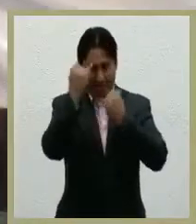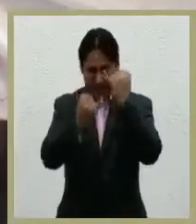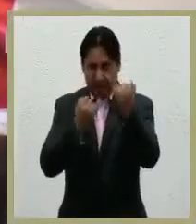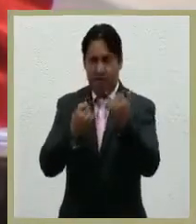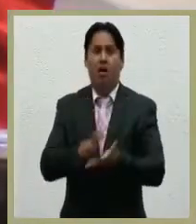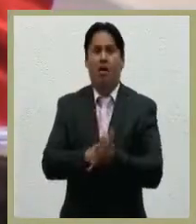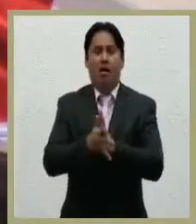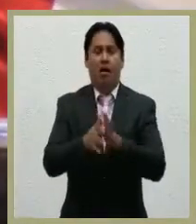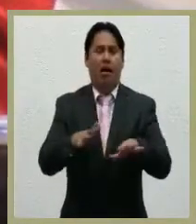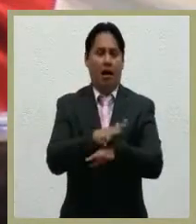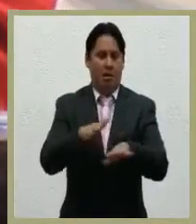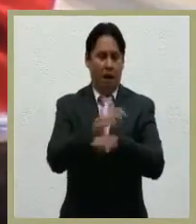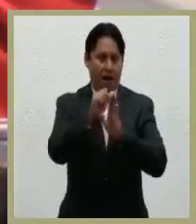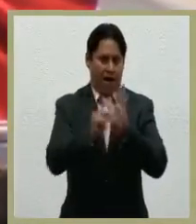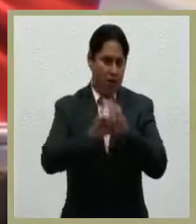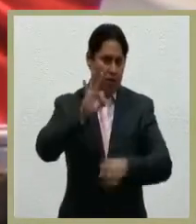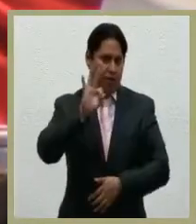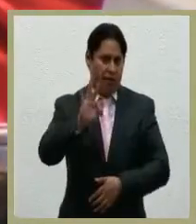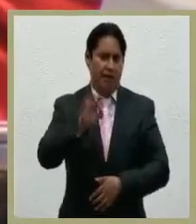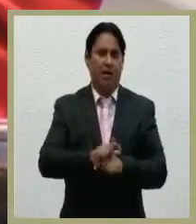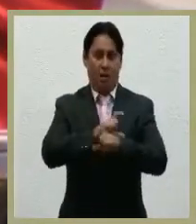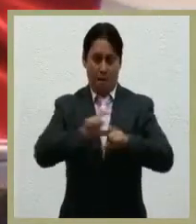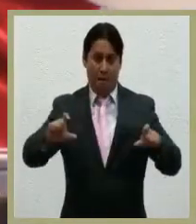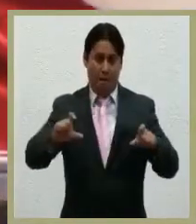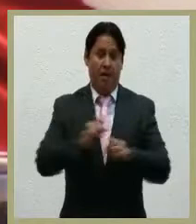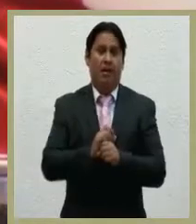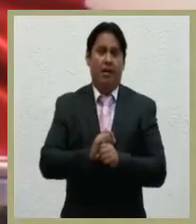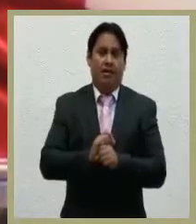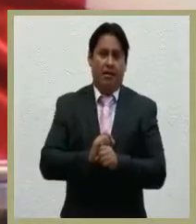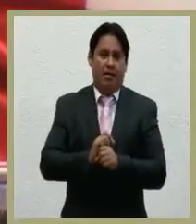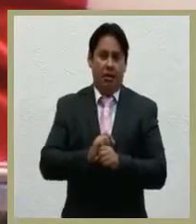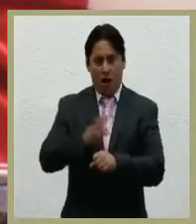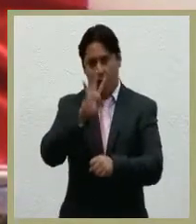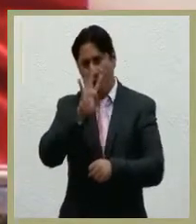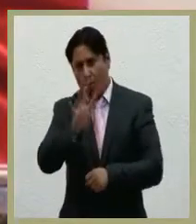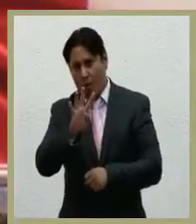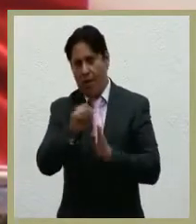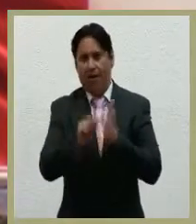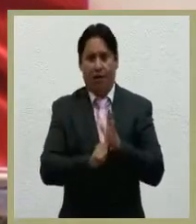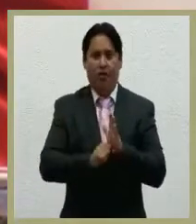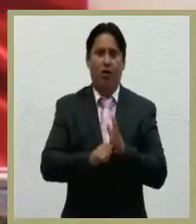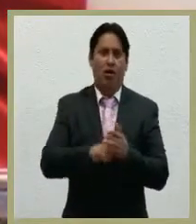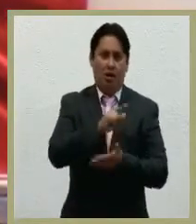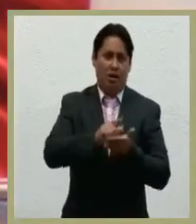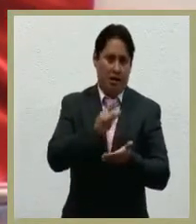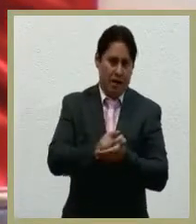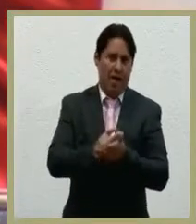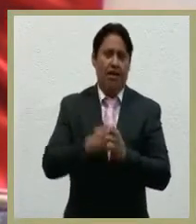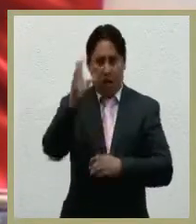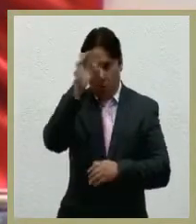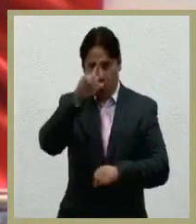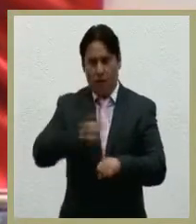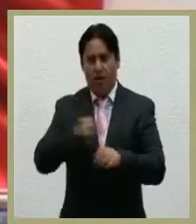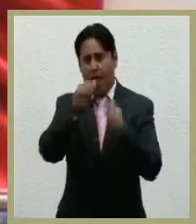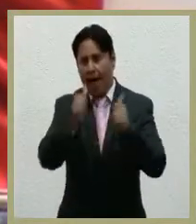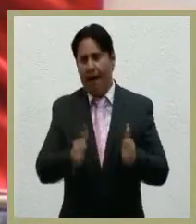el que se reforma el artículo 3 y la fracción 26 del artículo 4 de la Ley Orgánica del Consejo Estatal para la Cultura y las Artes